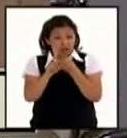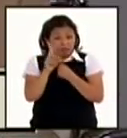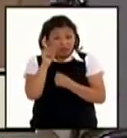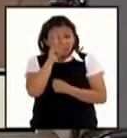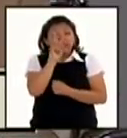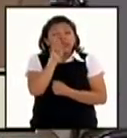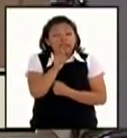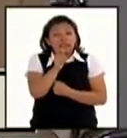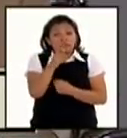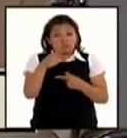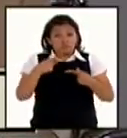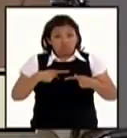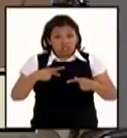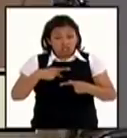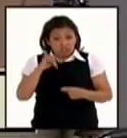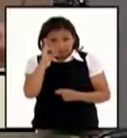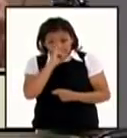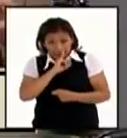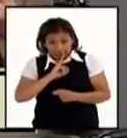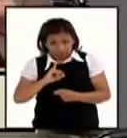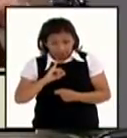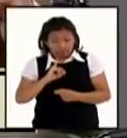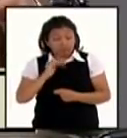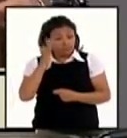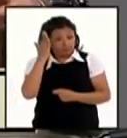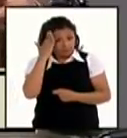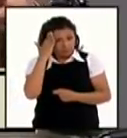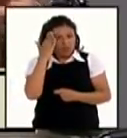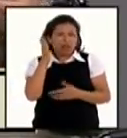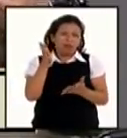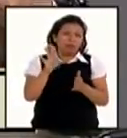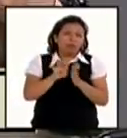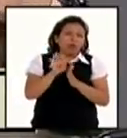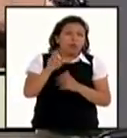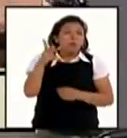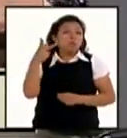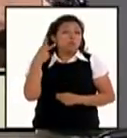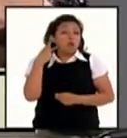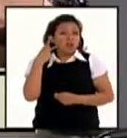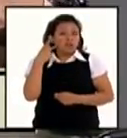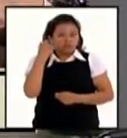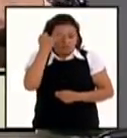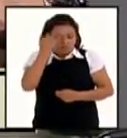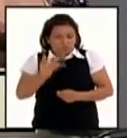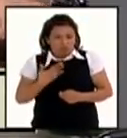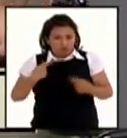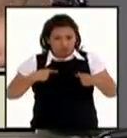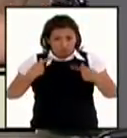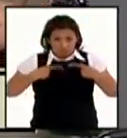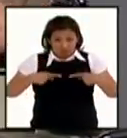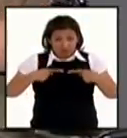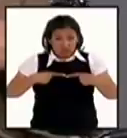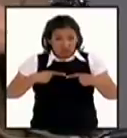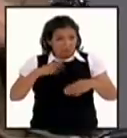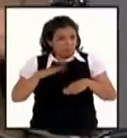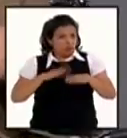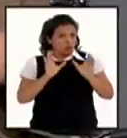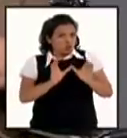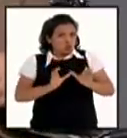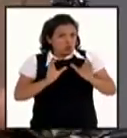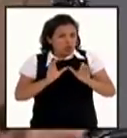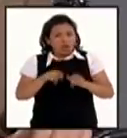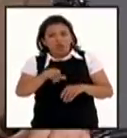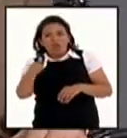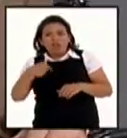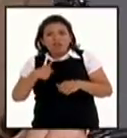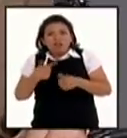las autoridades, muchas veces los políticos cuidan más su imagen personal que el ejercicio del